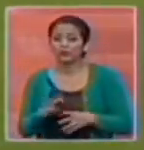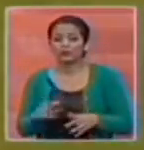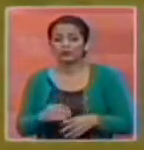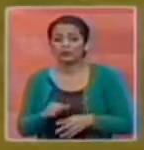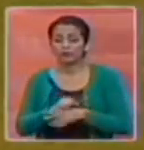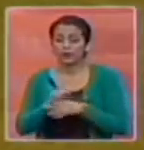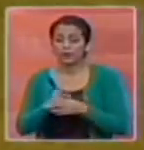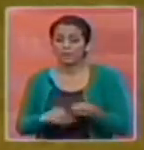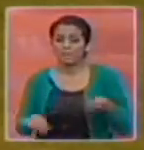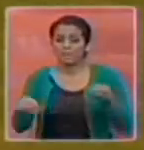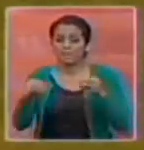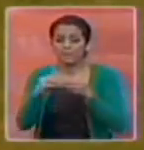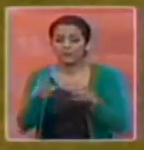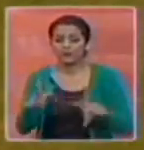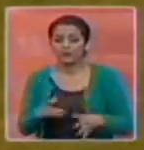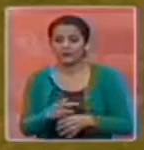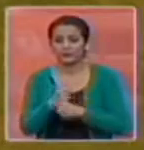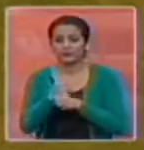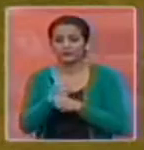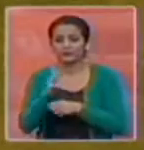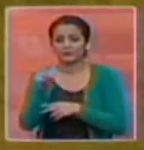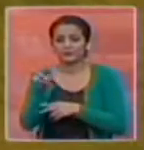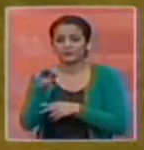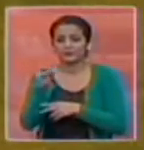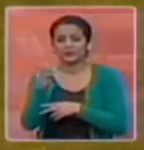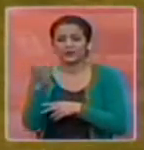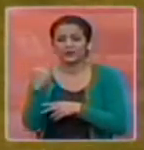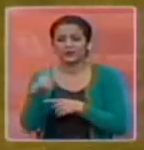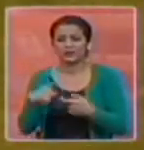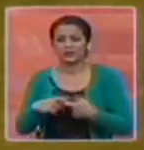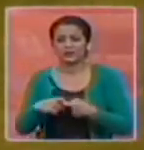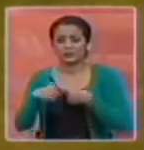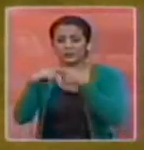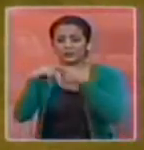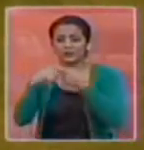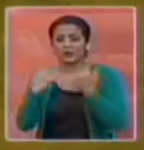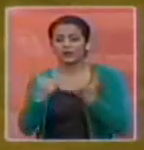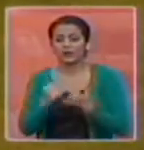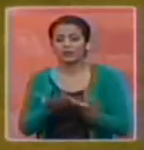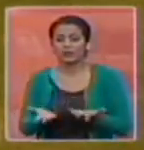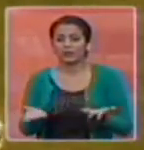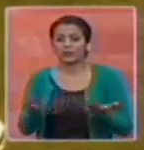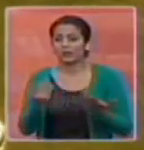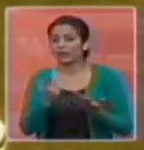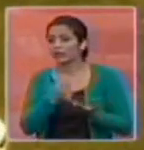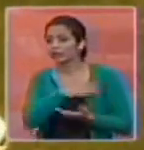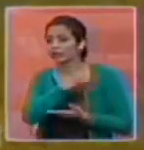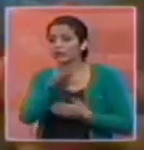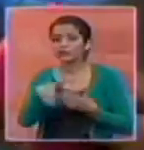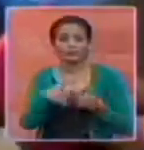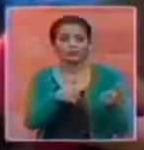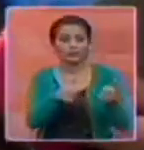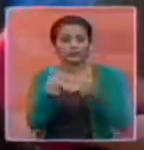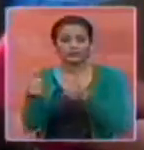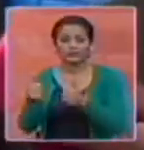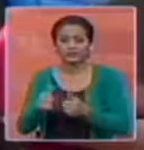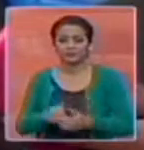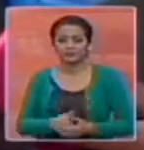gimnasio. Mario Pineda cumplió con su suspensión, por lo que Guillermo Almada cuenta con plantel completo para medir a Emelec.